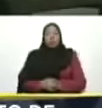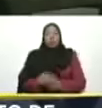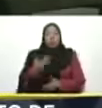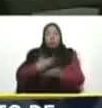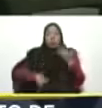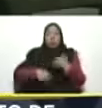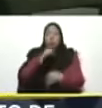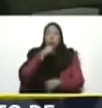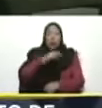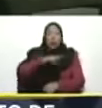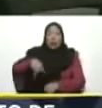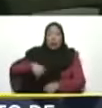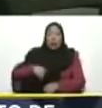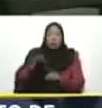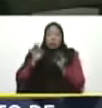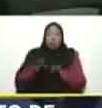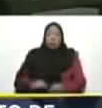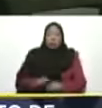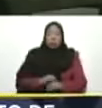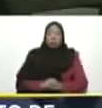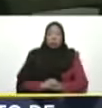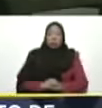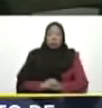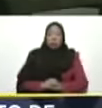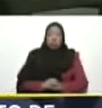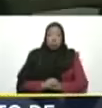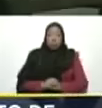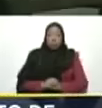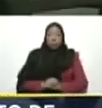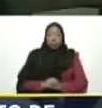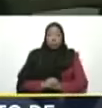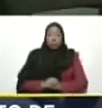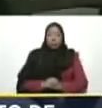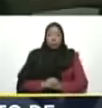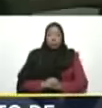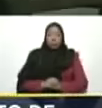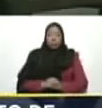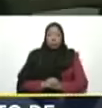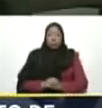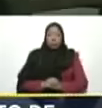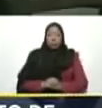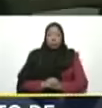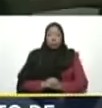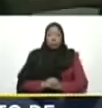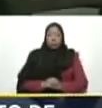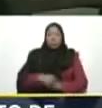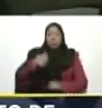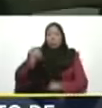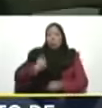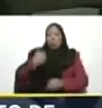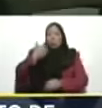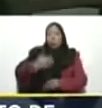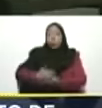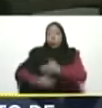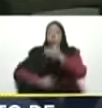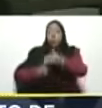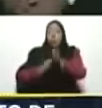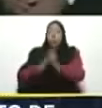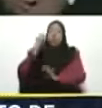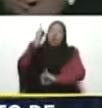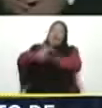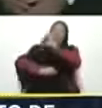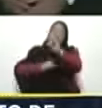referencia en Sudamérica hacia el mundo. Y así es. Y aquí va a crecer la inversión